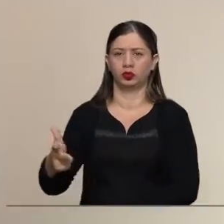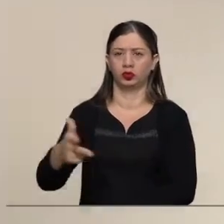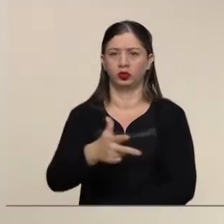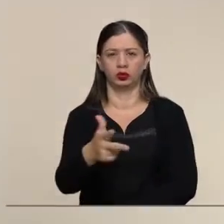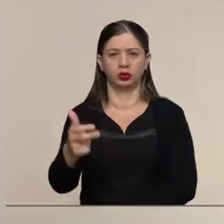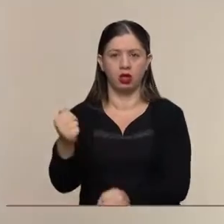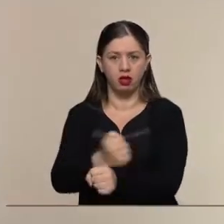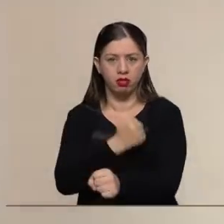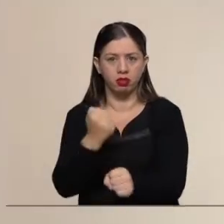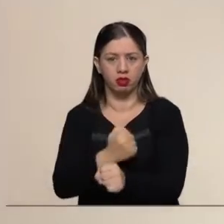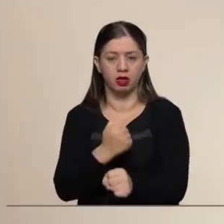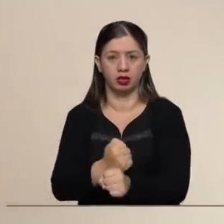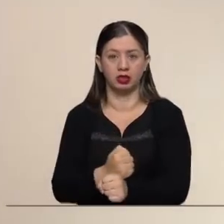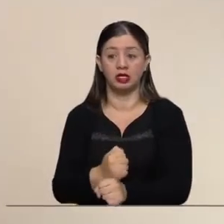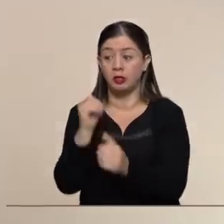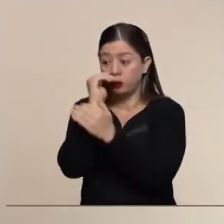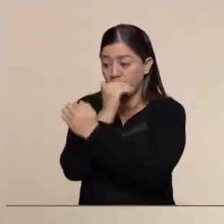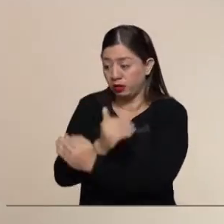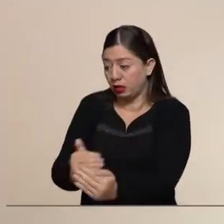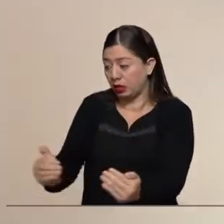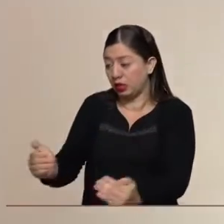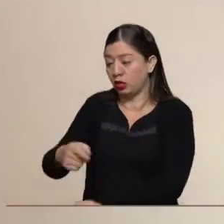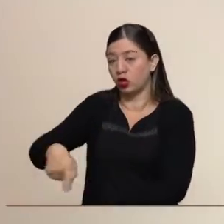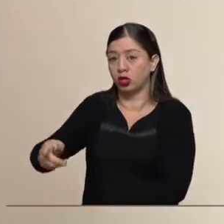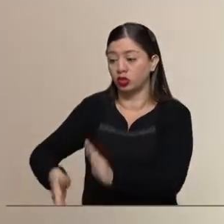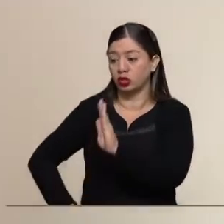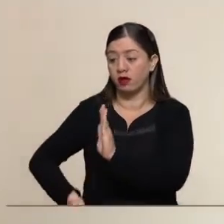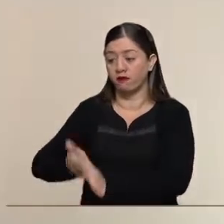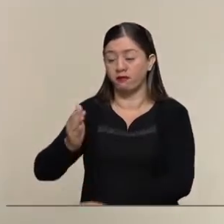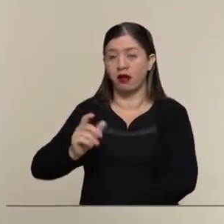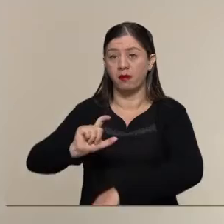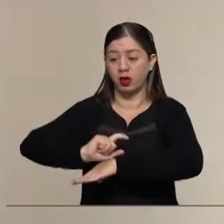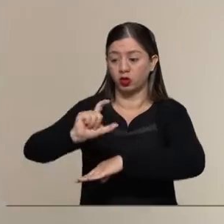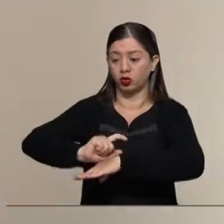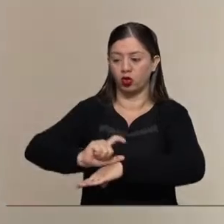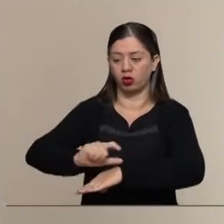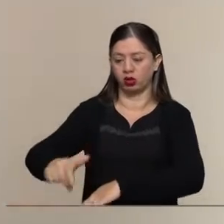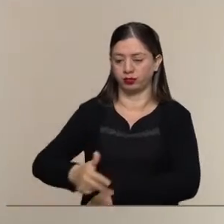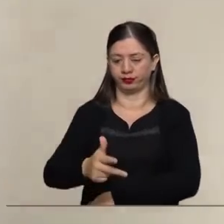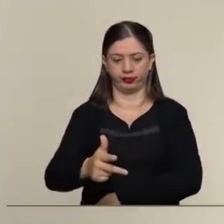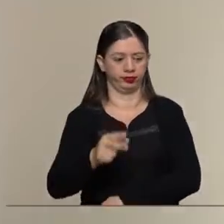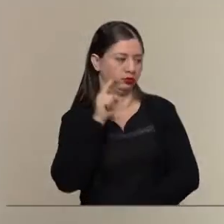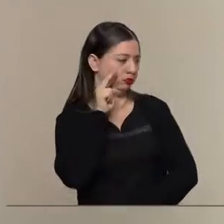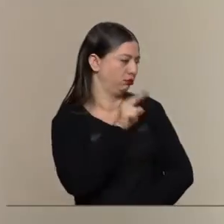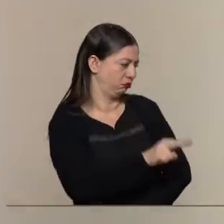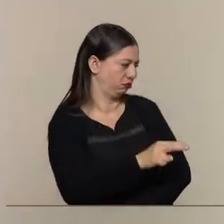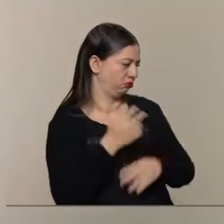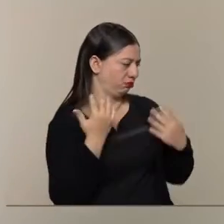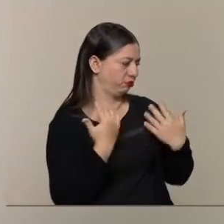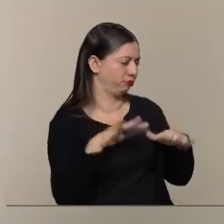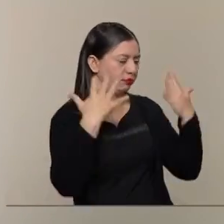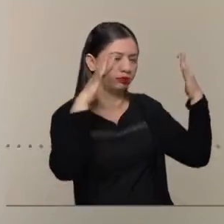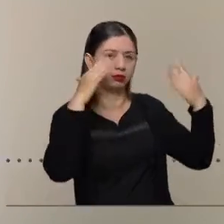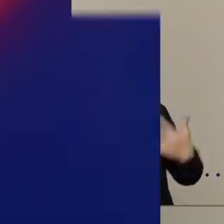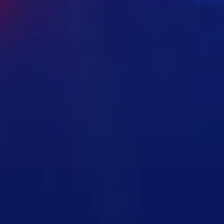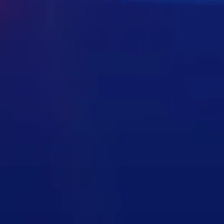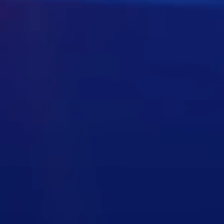su trabajo y cientos de niños que a esa hora van a las escuelas se van a encontrar con los rumberos.